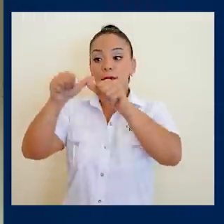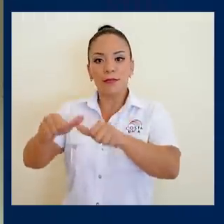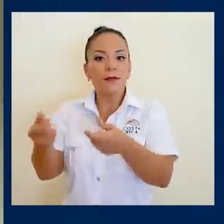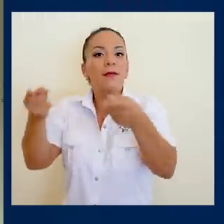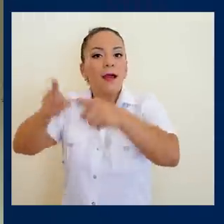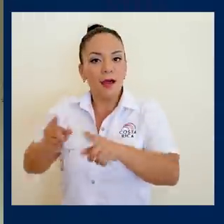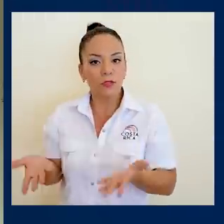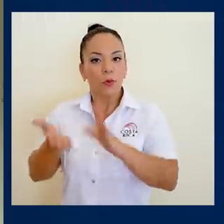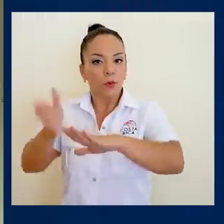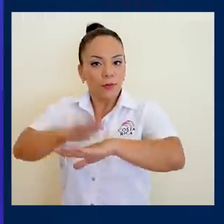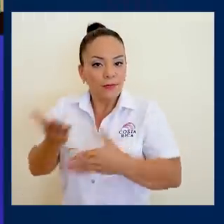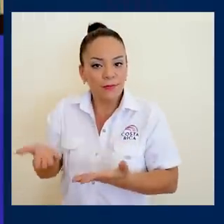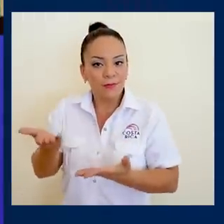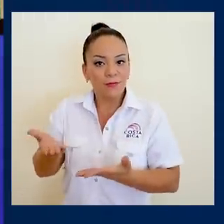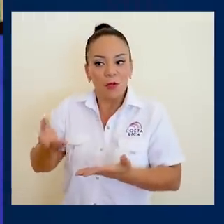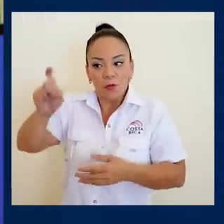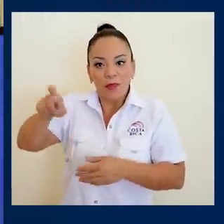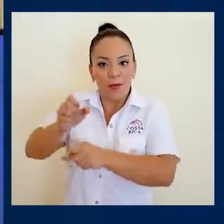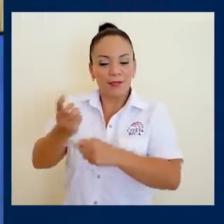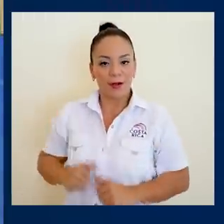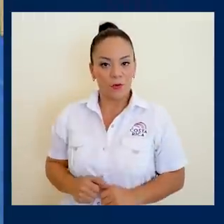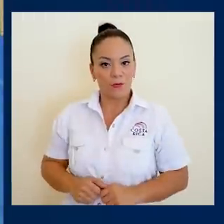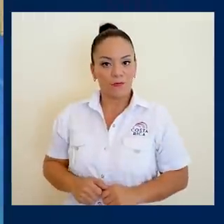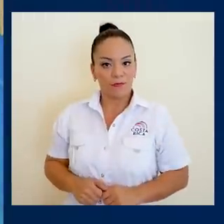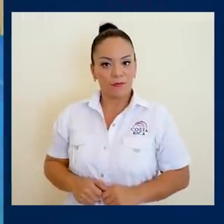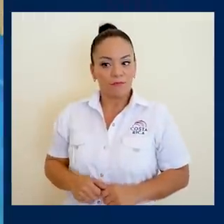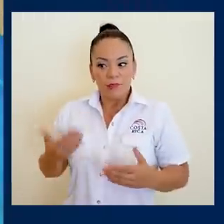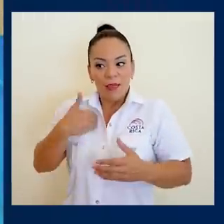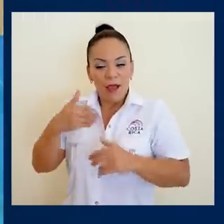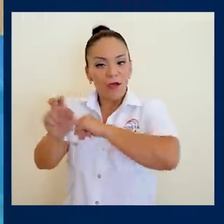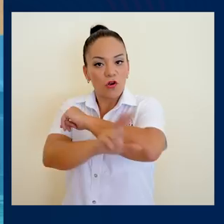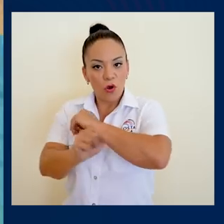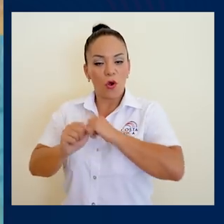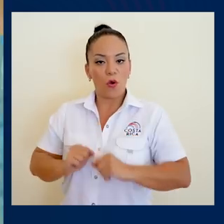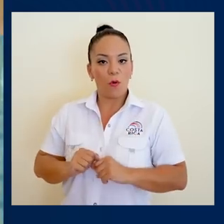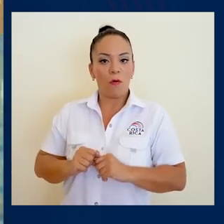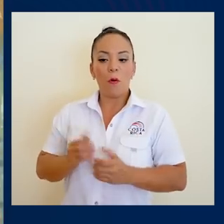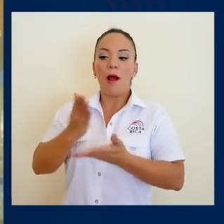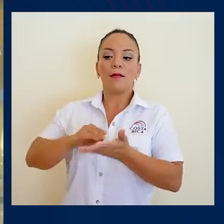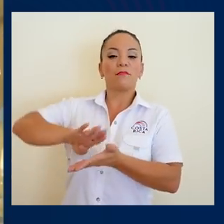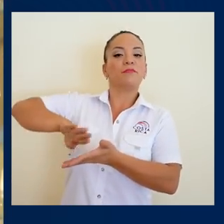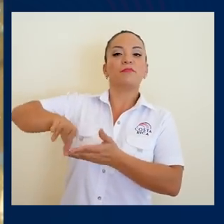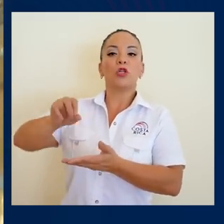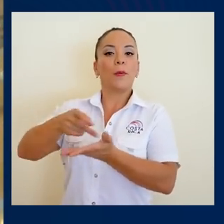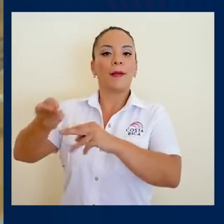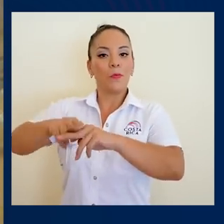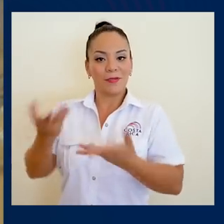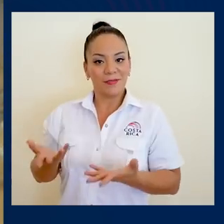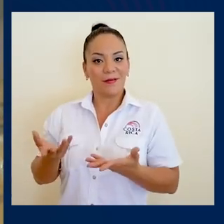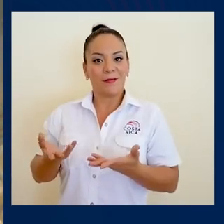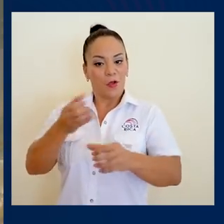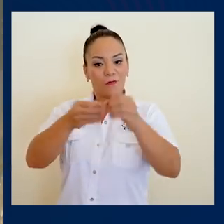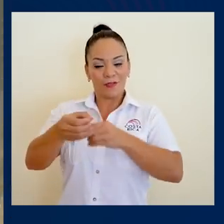haya mérito de que puede existir un robo, una evasión fiscal contra la hacienda